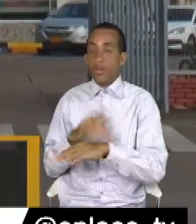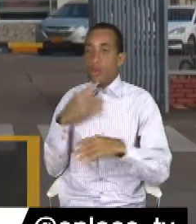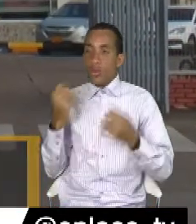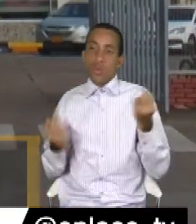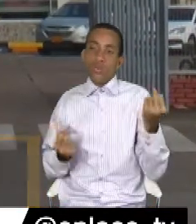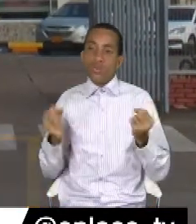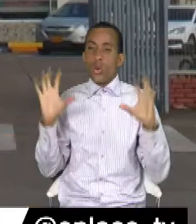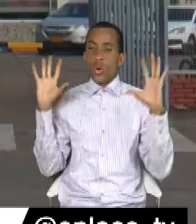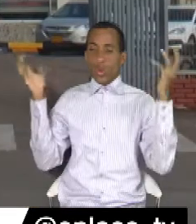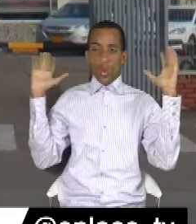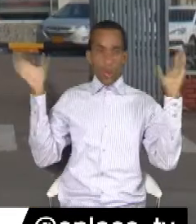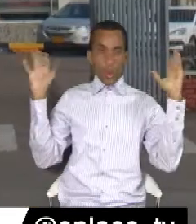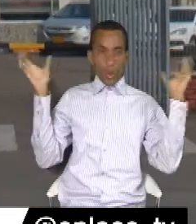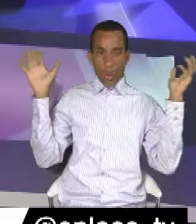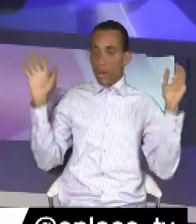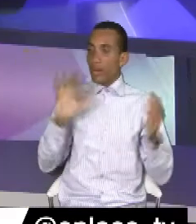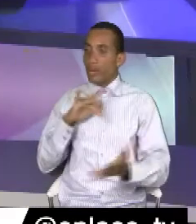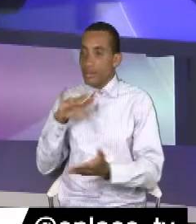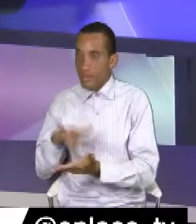entidad médica.